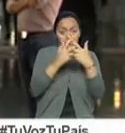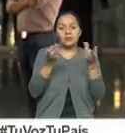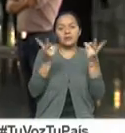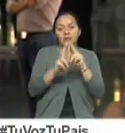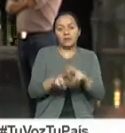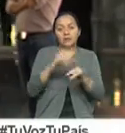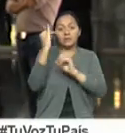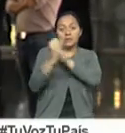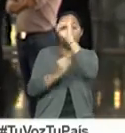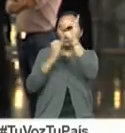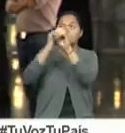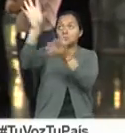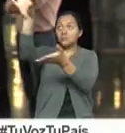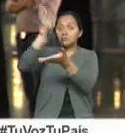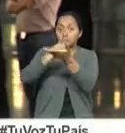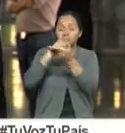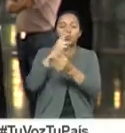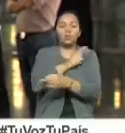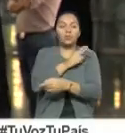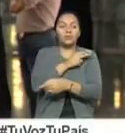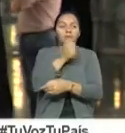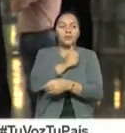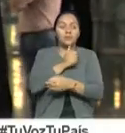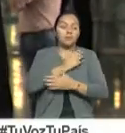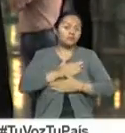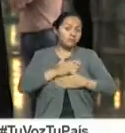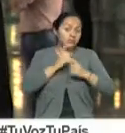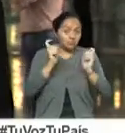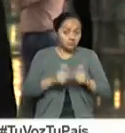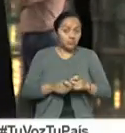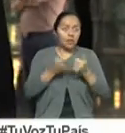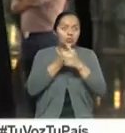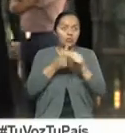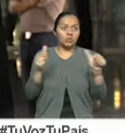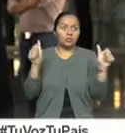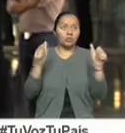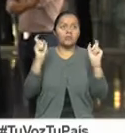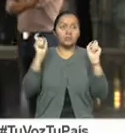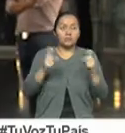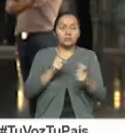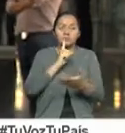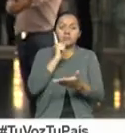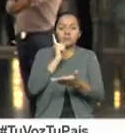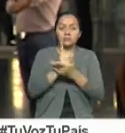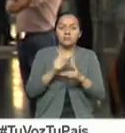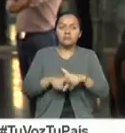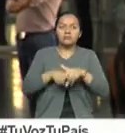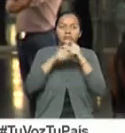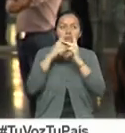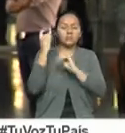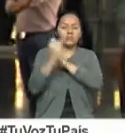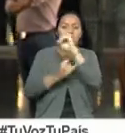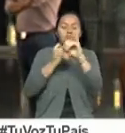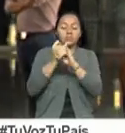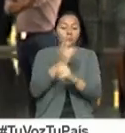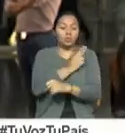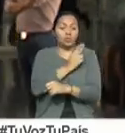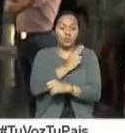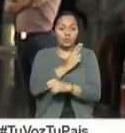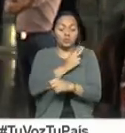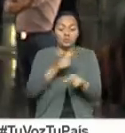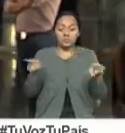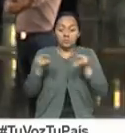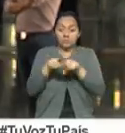realidad internacional, donde las universidades privadas pues gozan de una cierta autonomía y realmente en los rankings internacionales las universidades privadas compiten